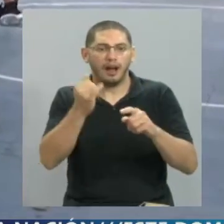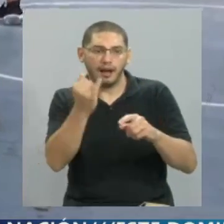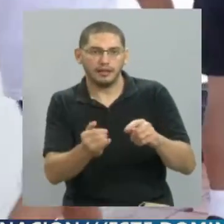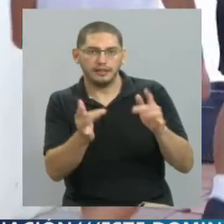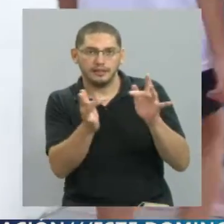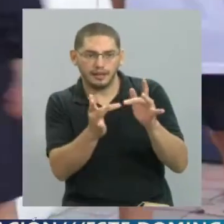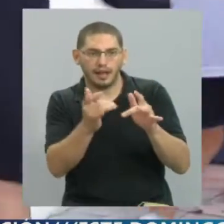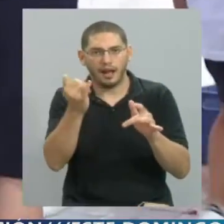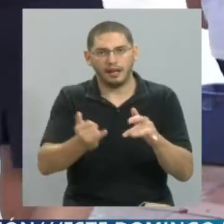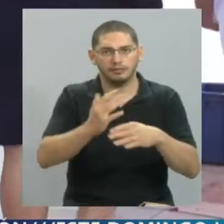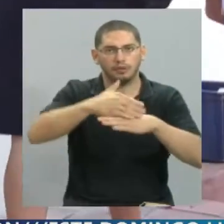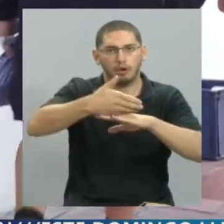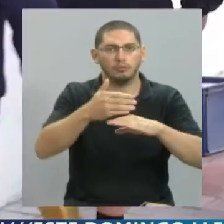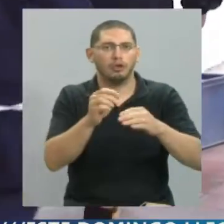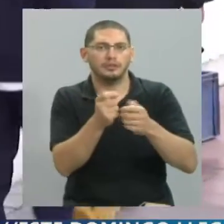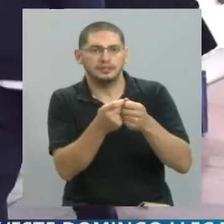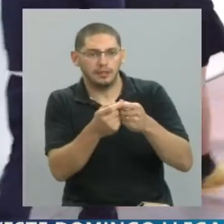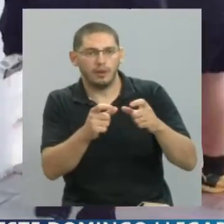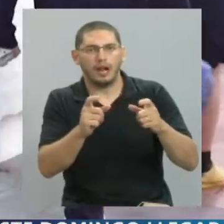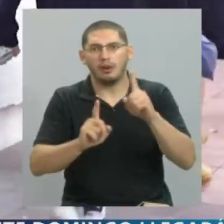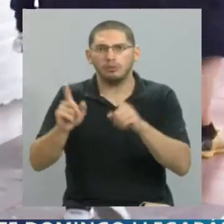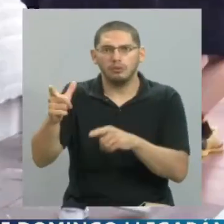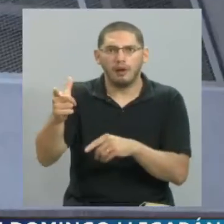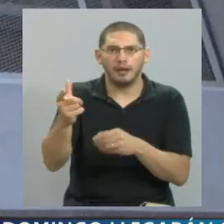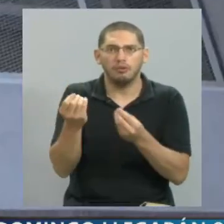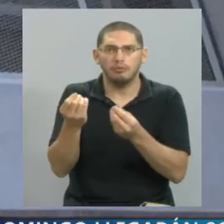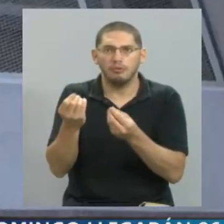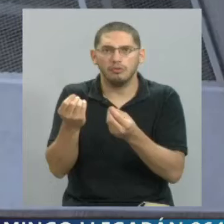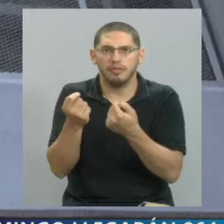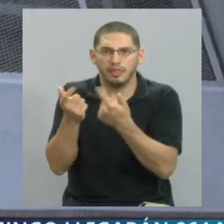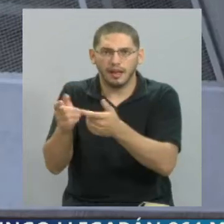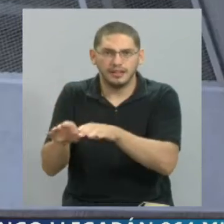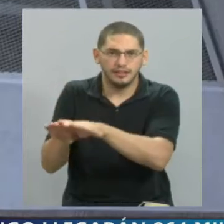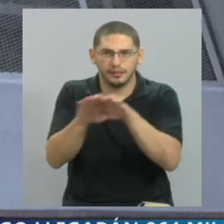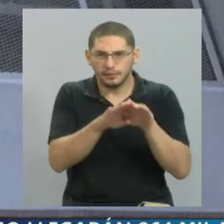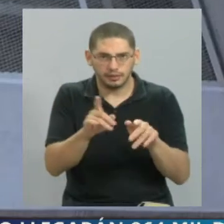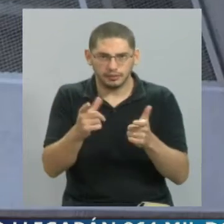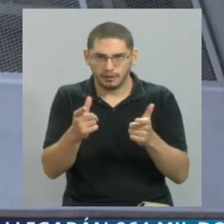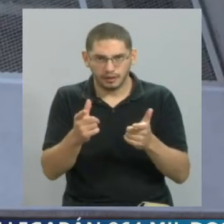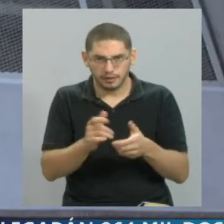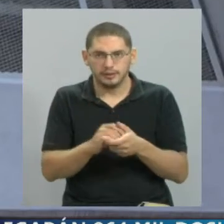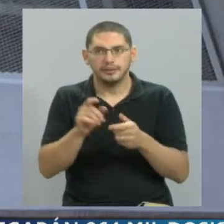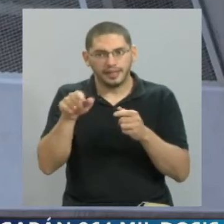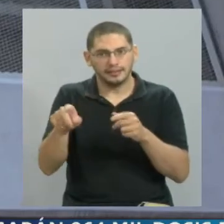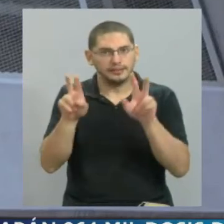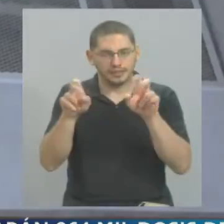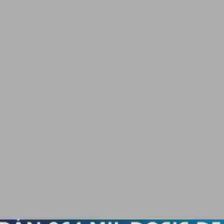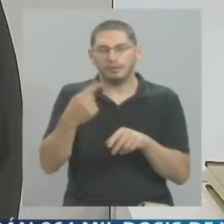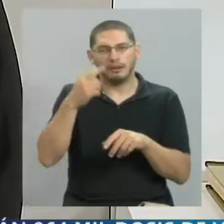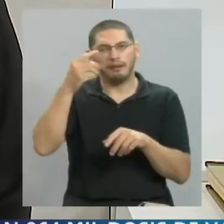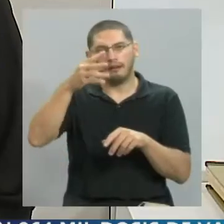conectividad como para poder dar clases y aquellos que no disponían de nada de eso. Claro. Esa es otra de las cosas que aprendimos con la pandemia. La